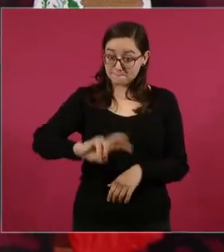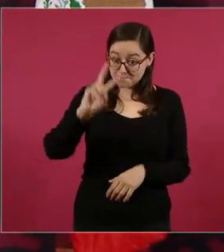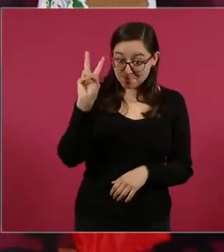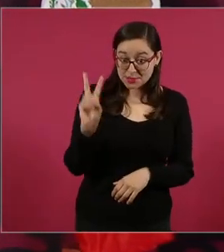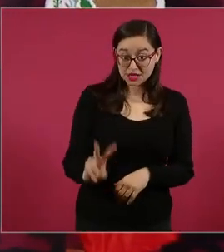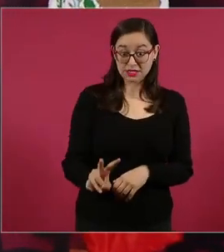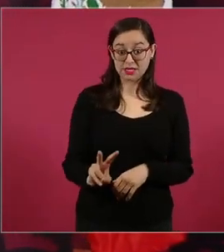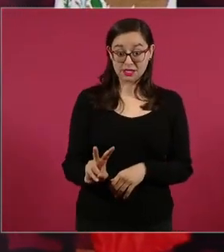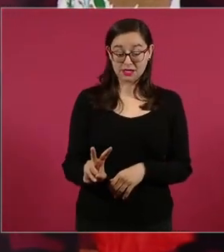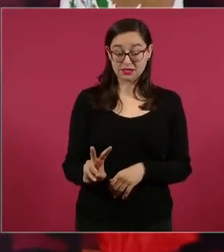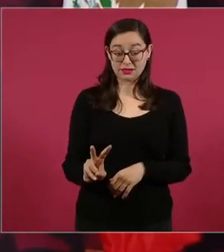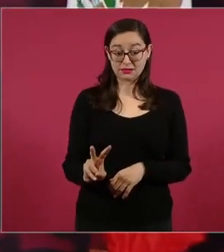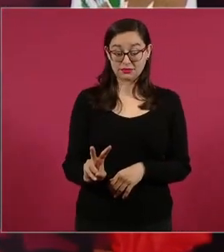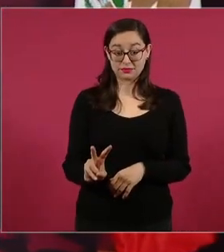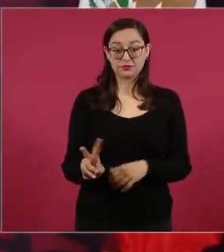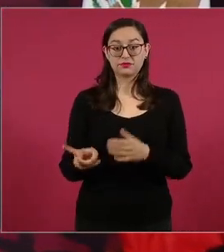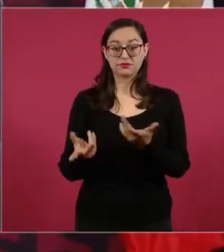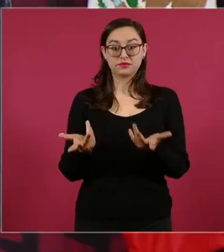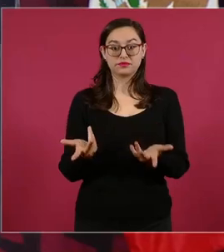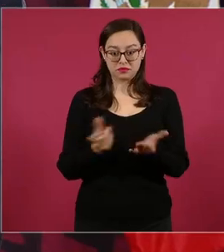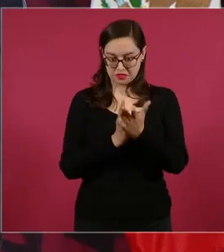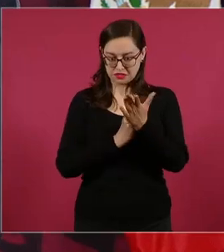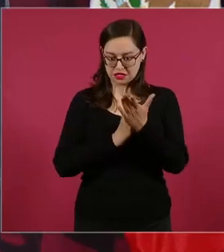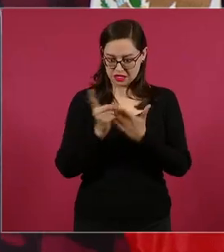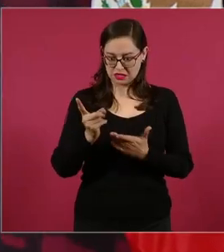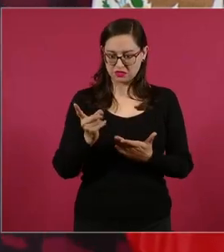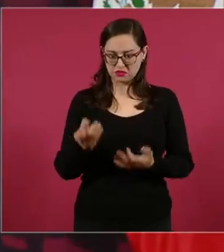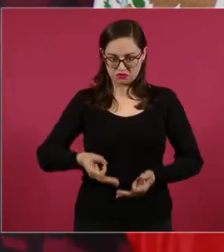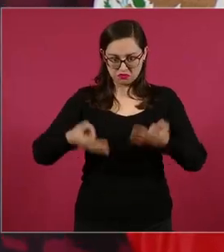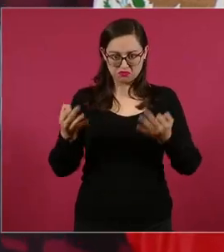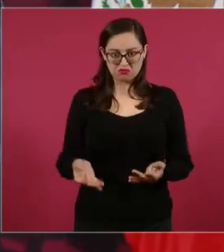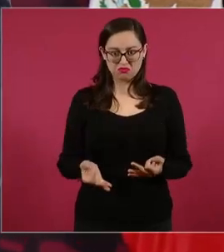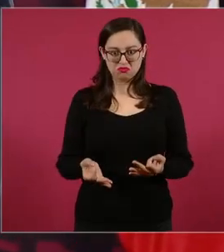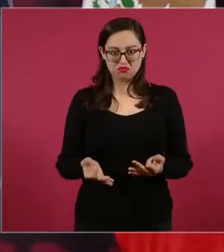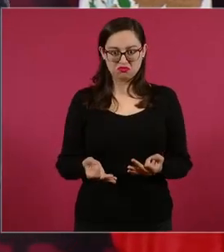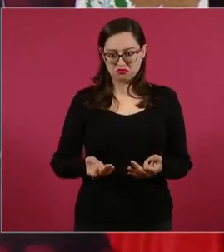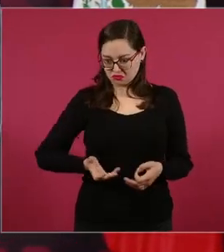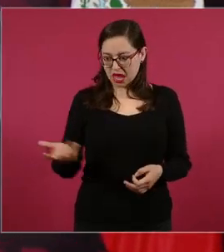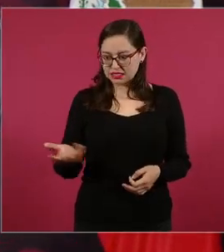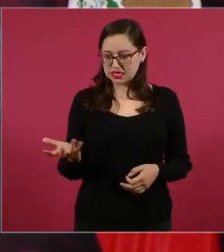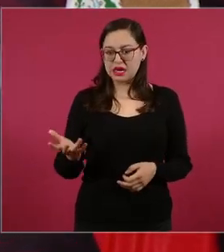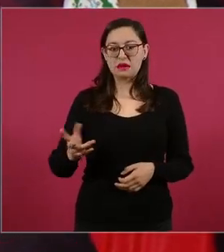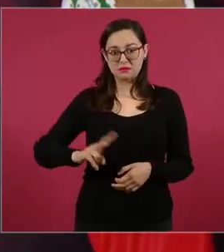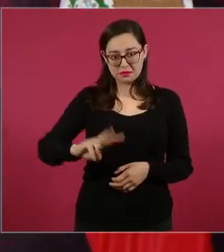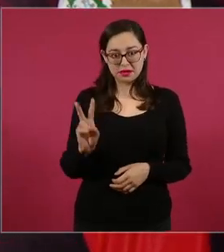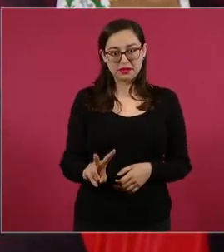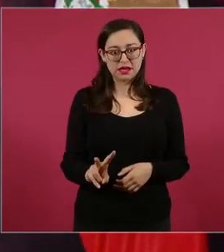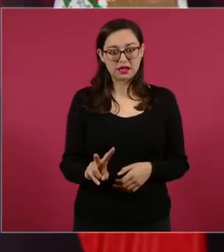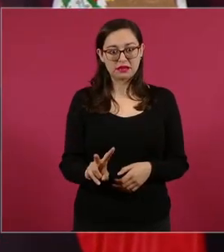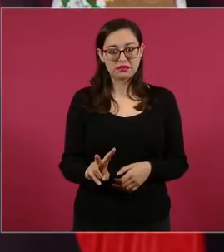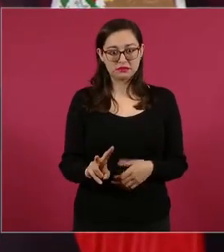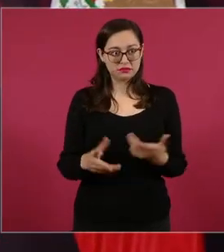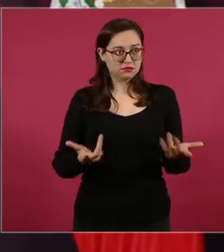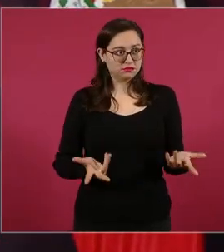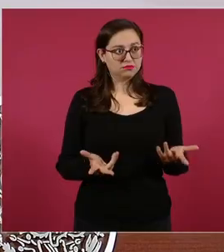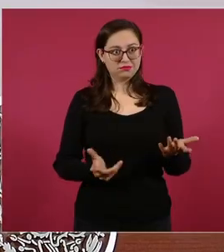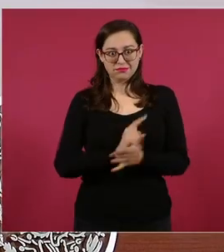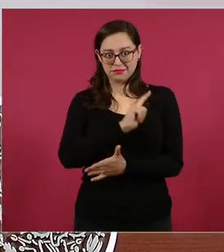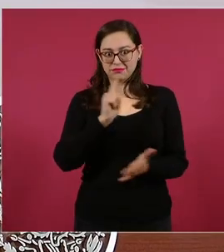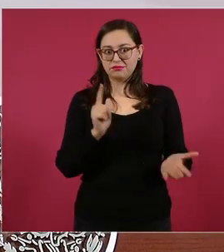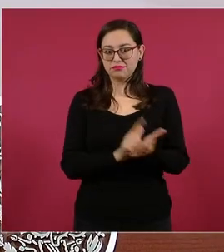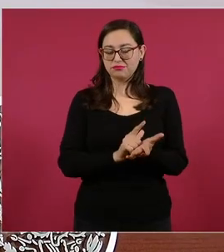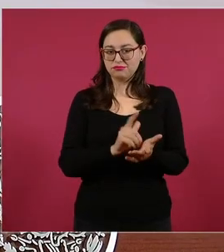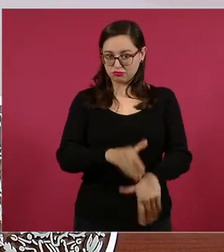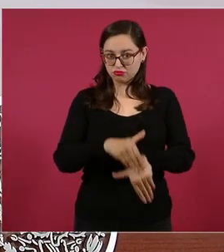de derecho y de hecho, de facto y de jure, en un estado de derecho.